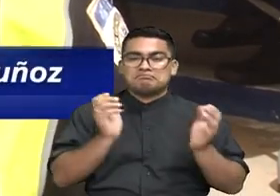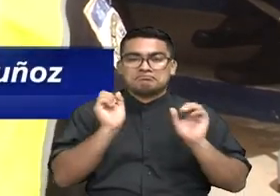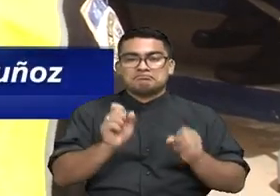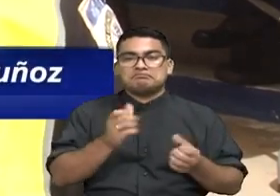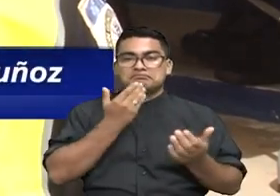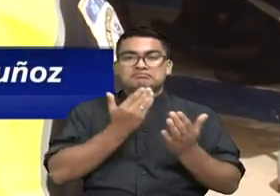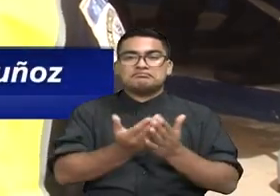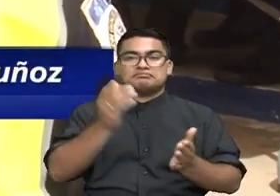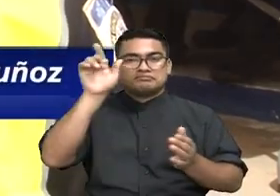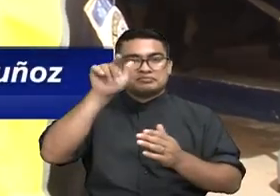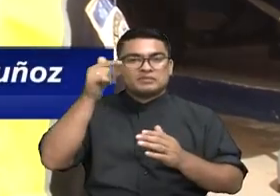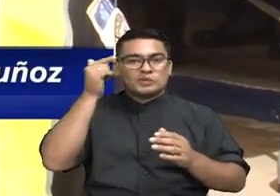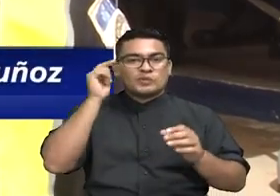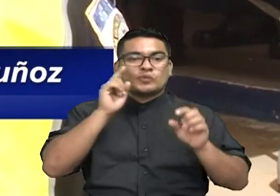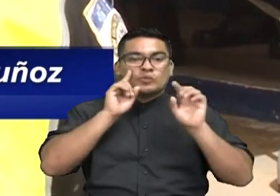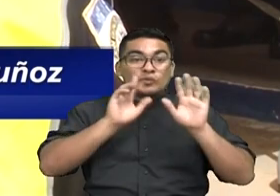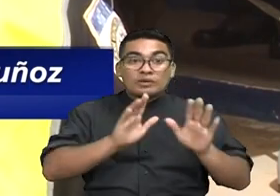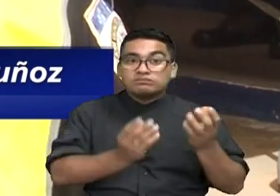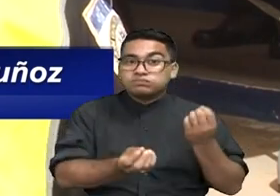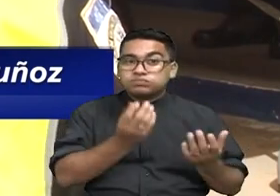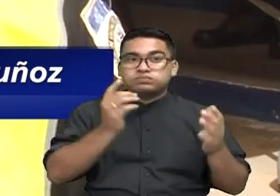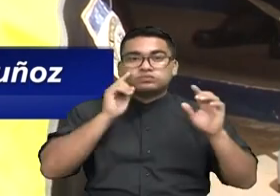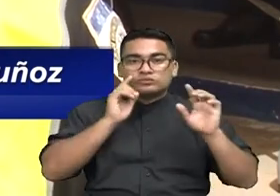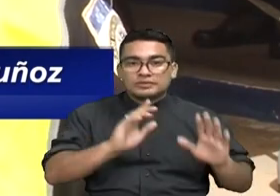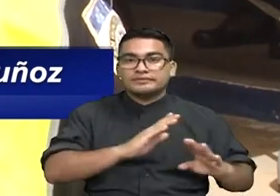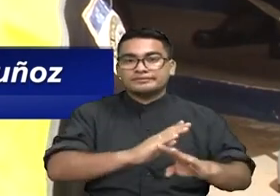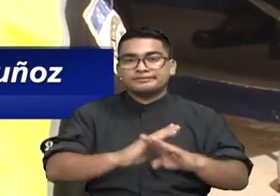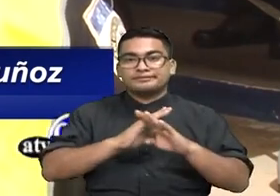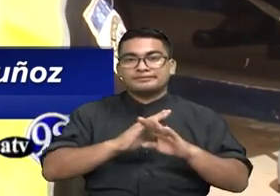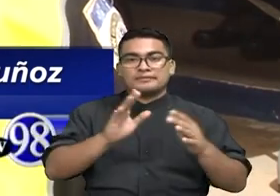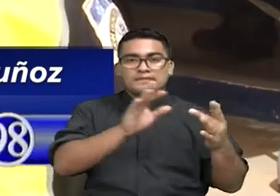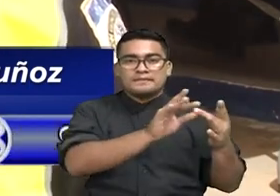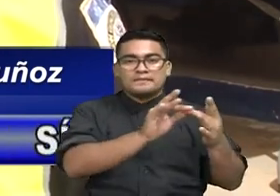de prevención contra incendios y riesgos especiales, lo cual hemos estado